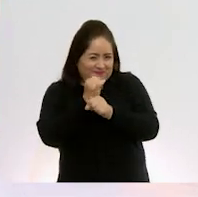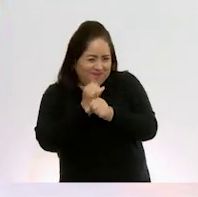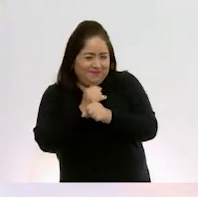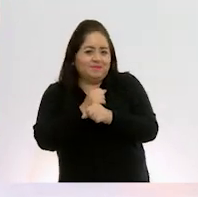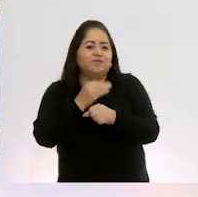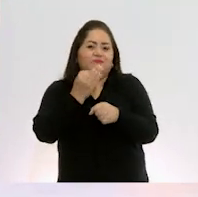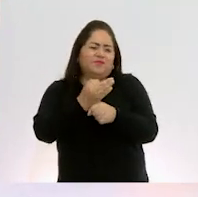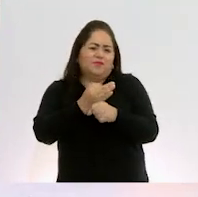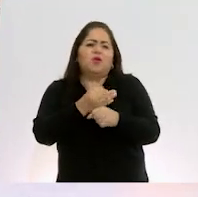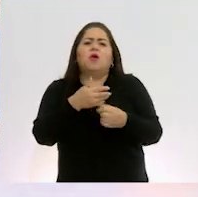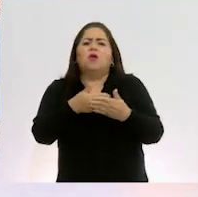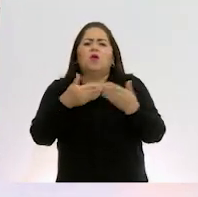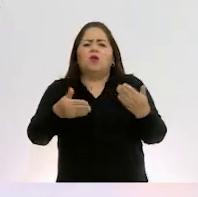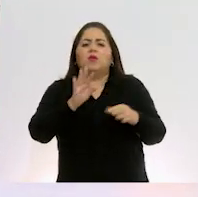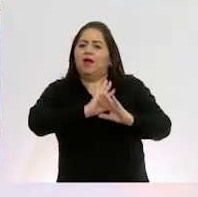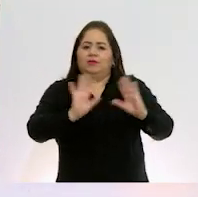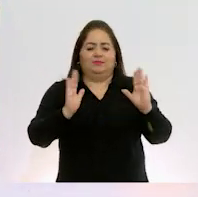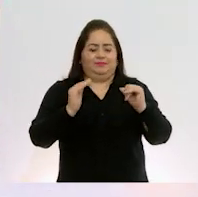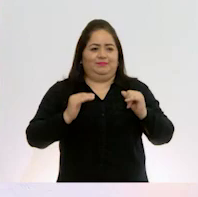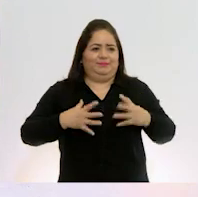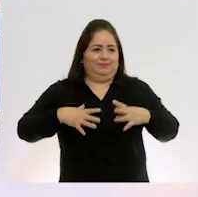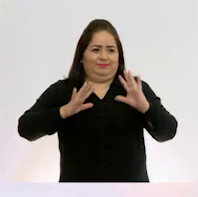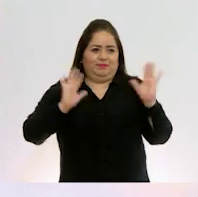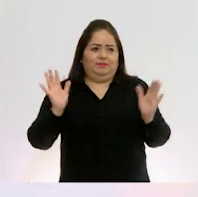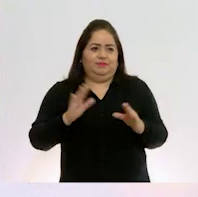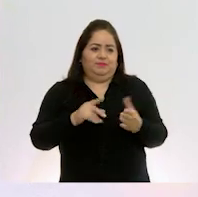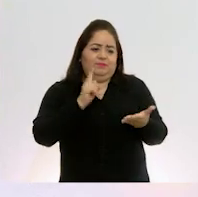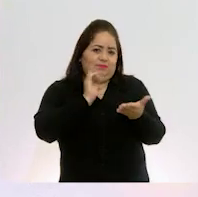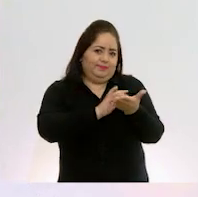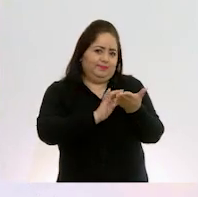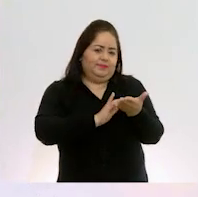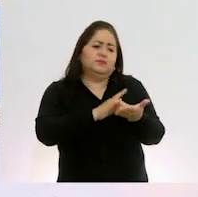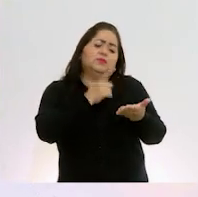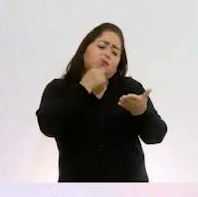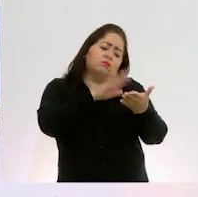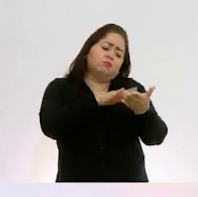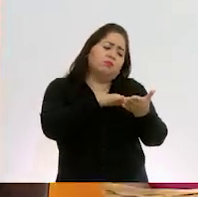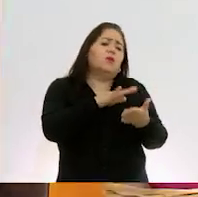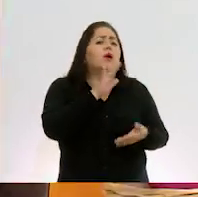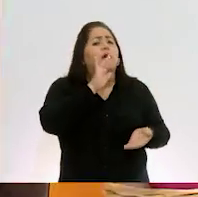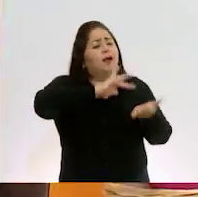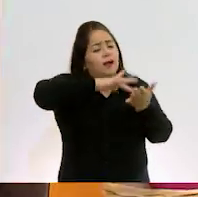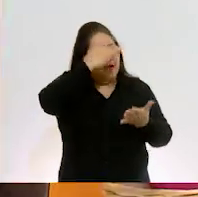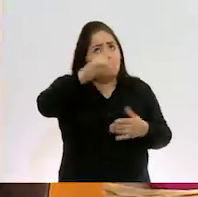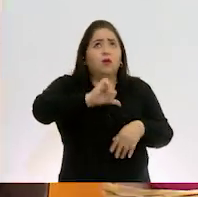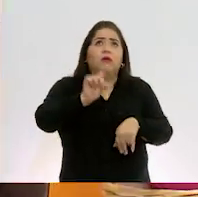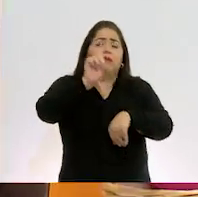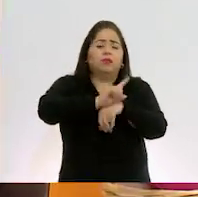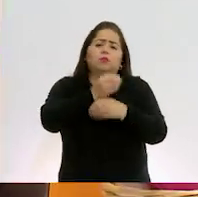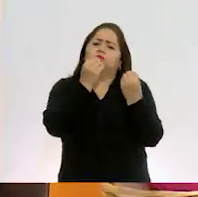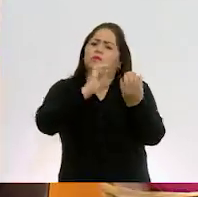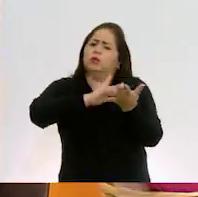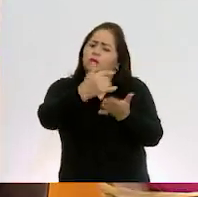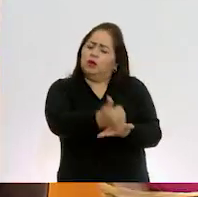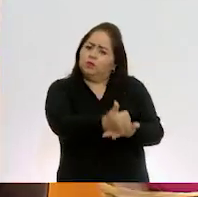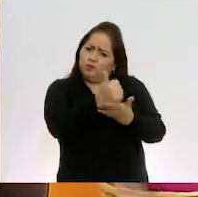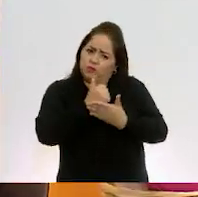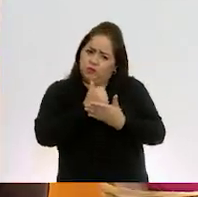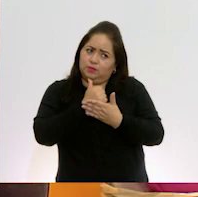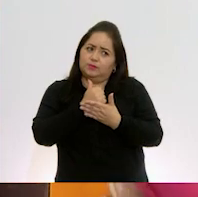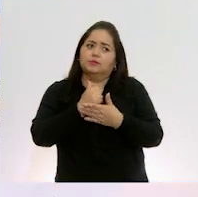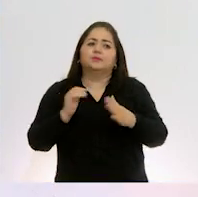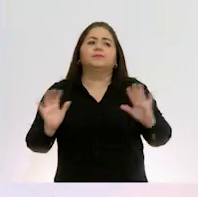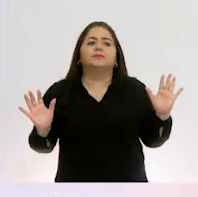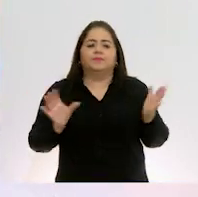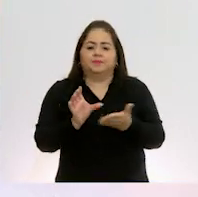aquí a Sari, entonces creo que me voy a despedir de ella, ¿te parece? Perfecto. Oye, Sari, creo que por el día de hoy es todo. Muchas gracias por ayudarnos. Me voy a